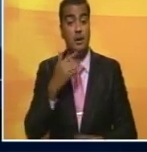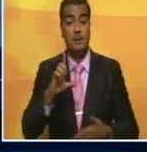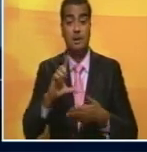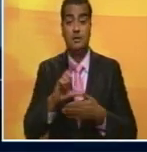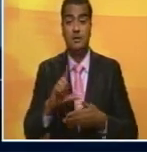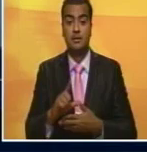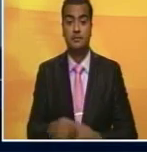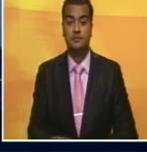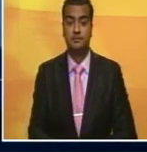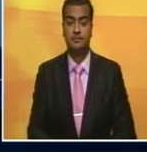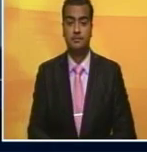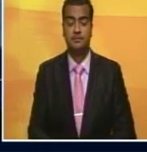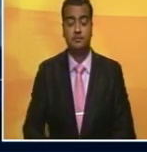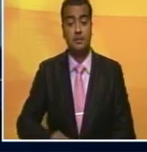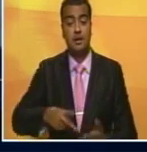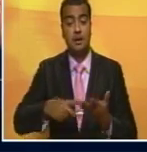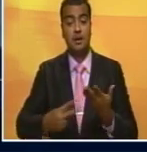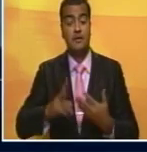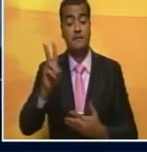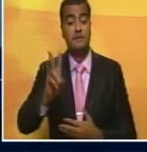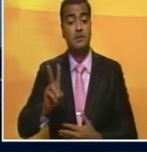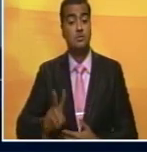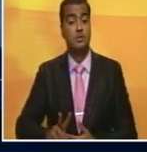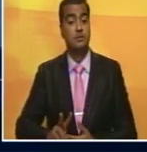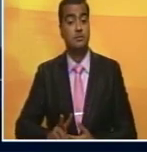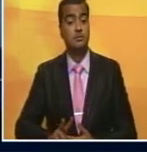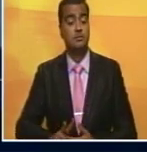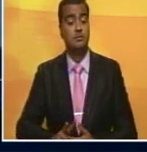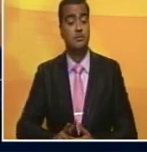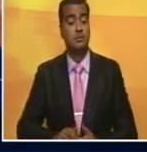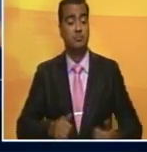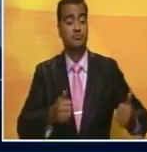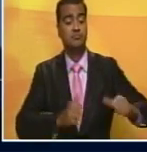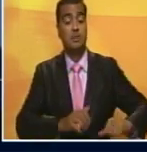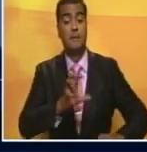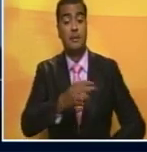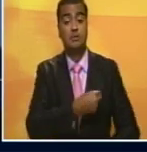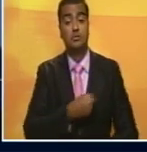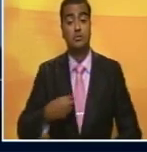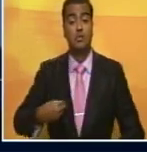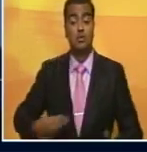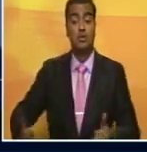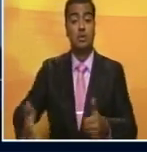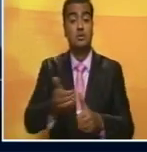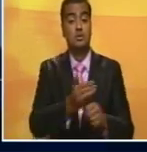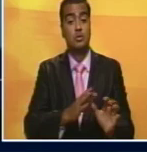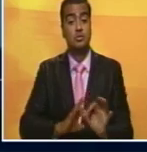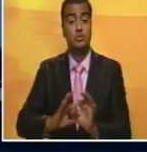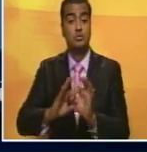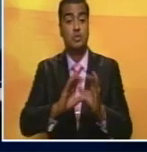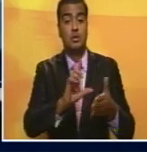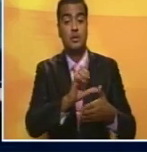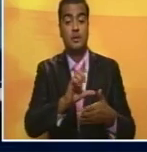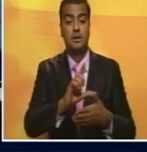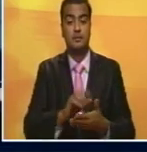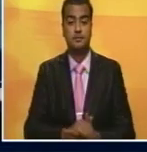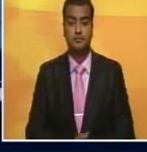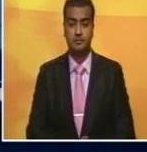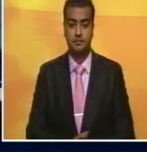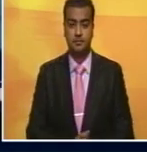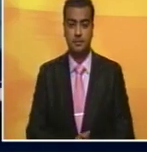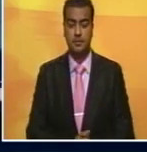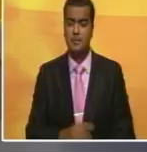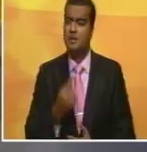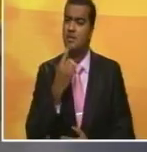Latina. La caída de Venezuela es para perjudicar países que hemos nosotros conquistado en la Unión Latinoamericana. Aseguró que